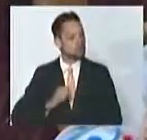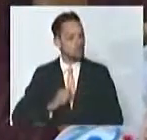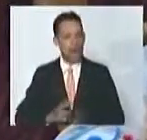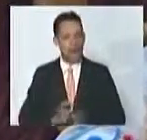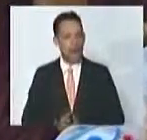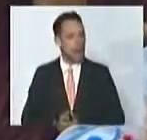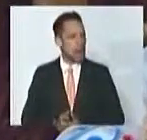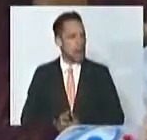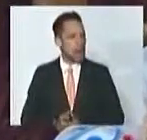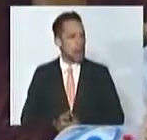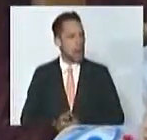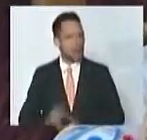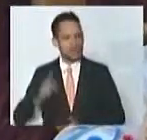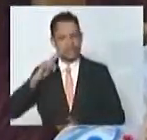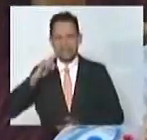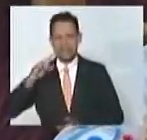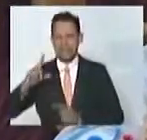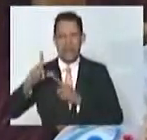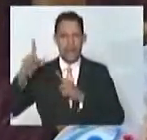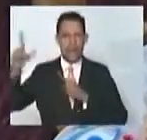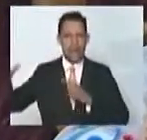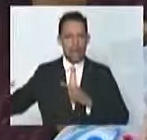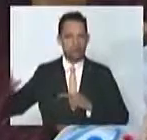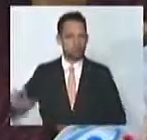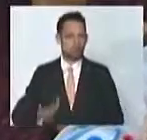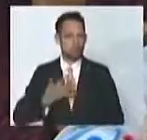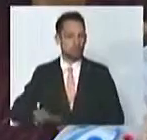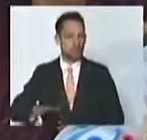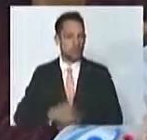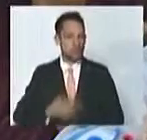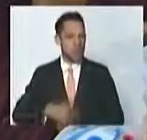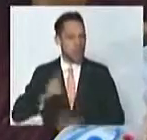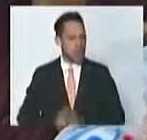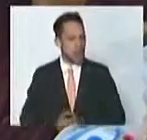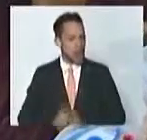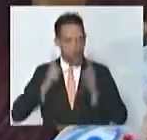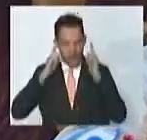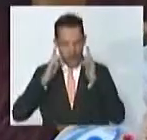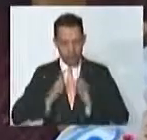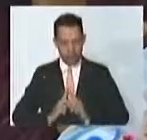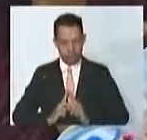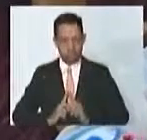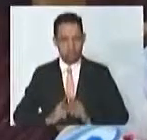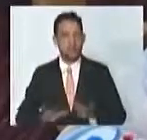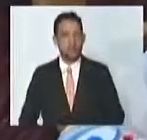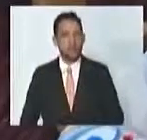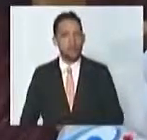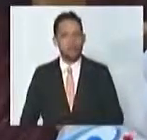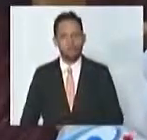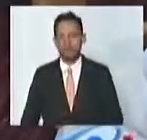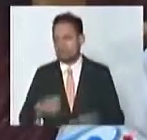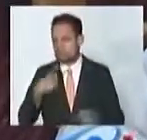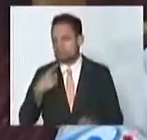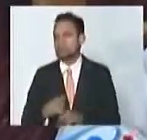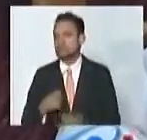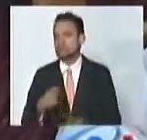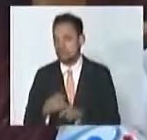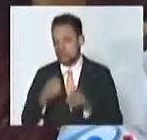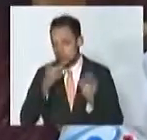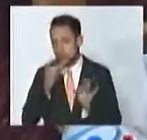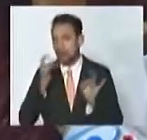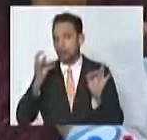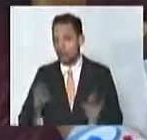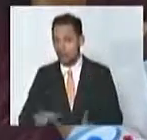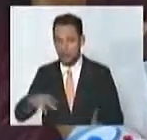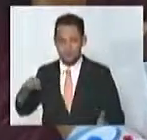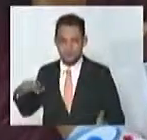le oye a distancia que tiene la música a todo taco. ¿Y cómo esto puede, o si puede realmente